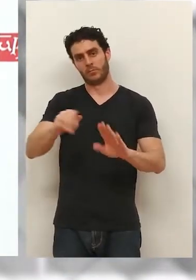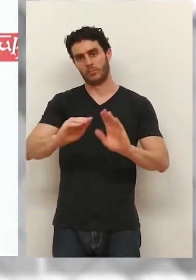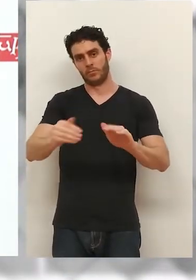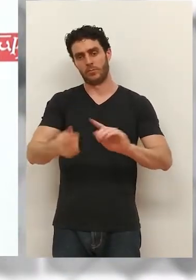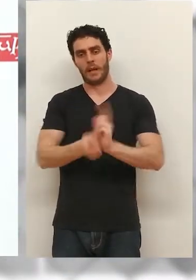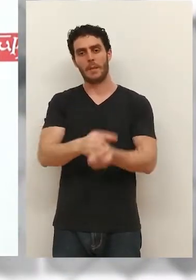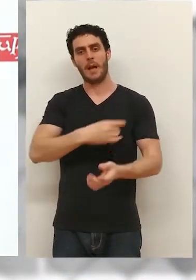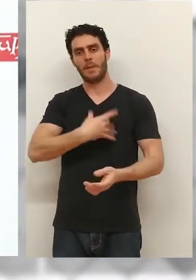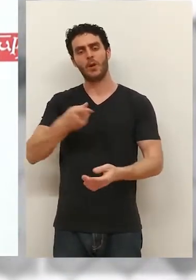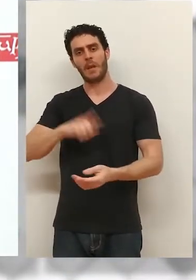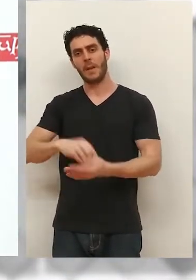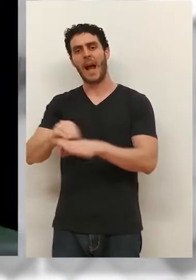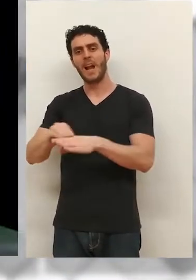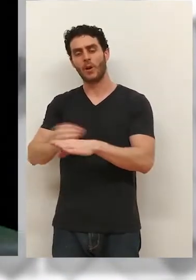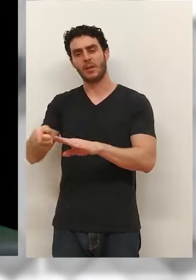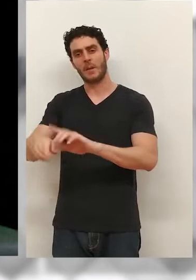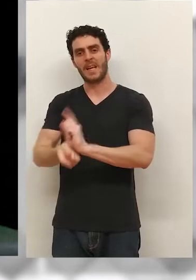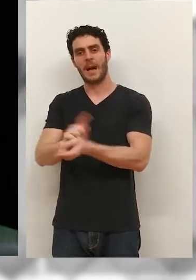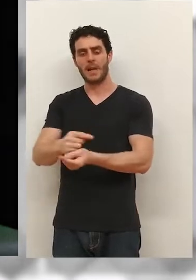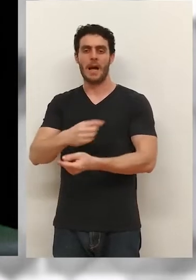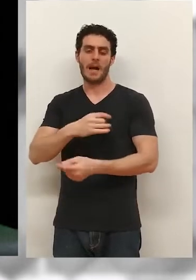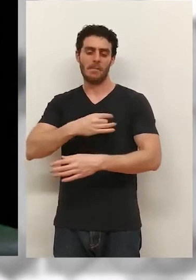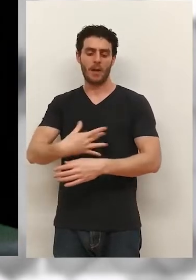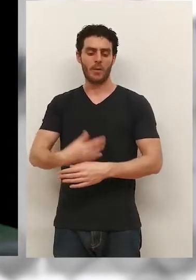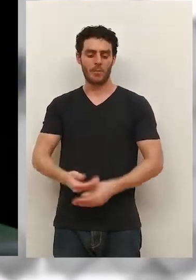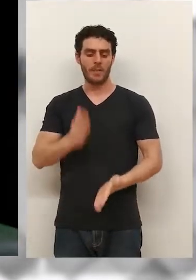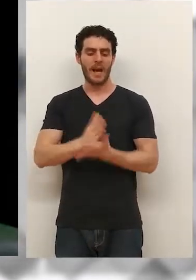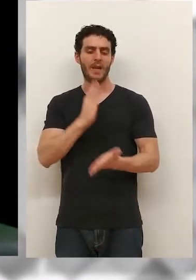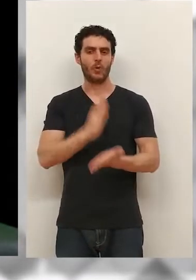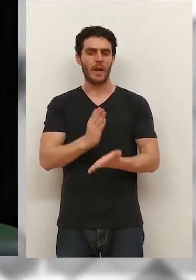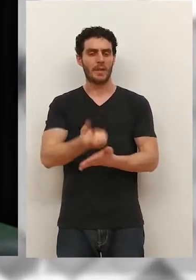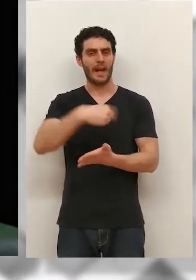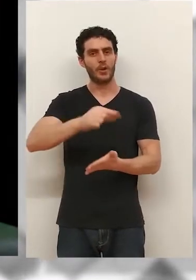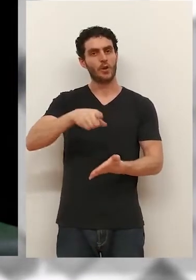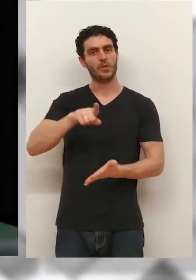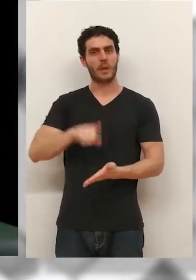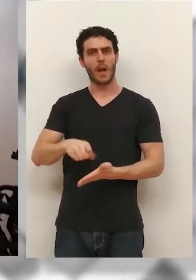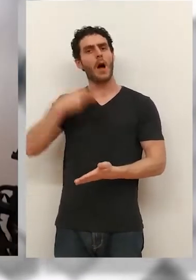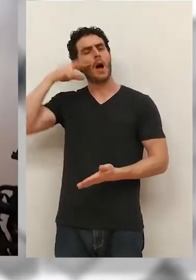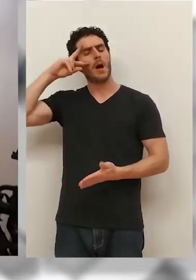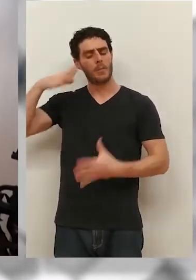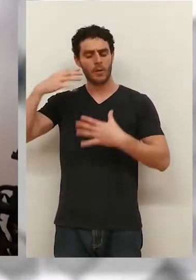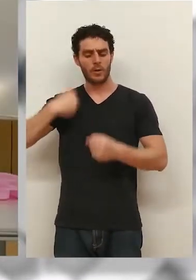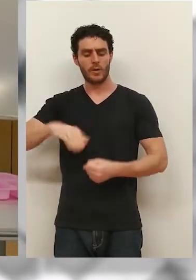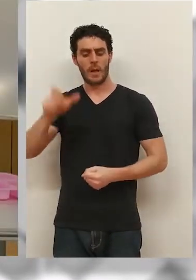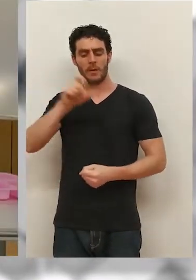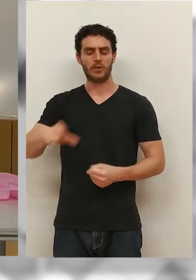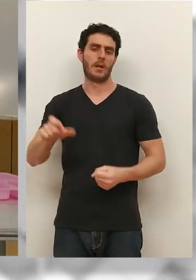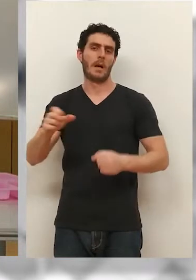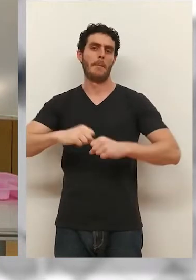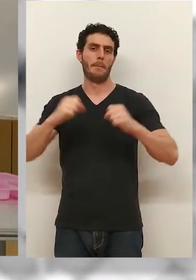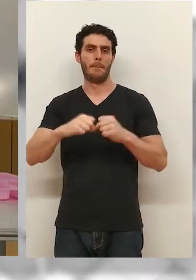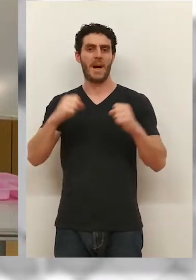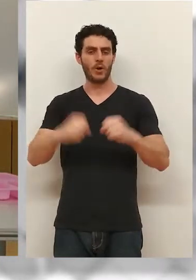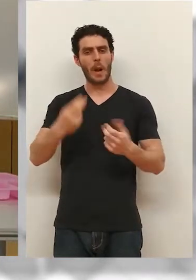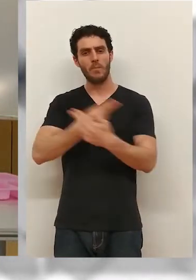donde también se desnaturalizaban las proteínas. Estudiantes como ellos o veteranas como las mujeres del Centro de Personas Mayores de Fuenmayor, que se ganaron